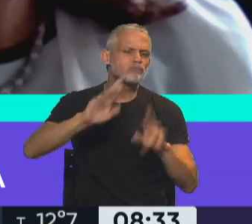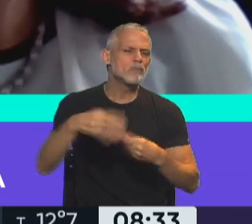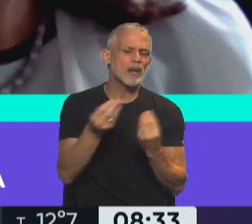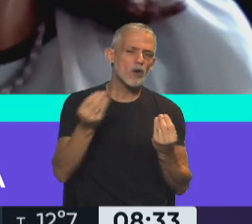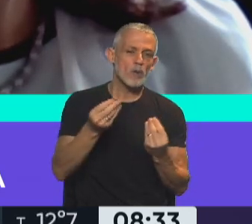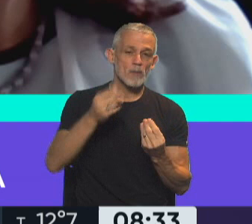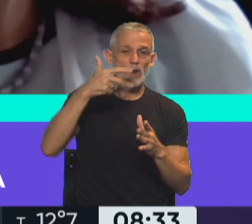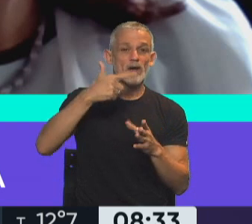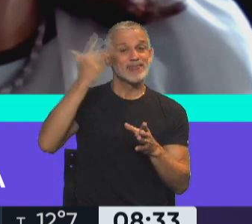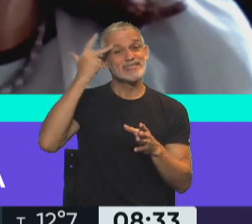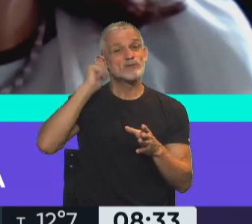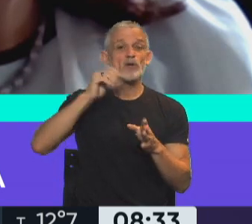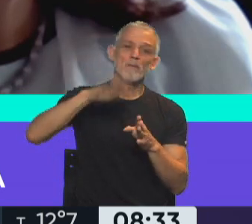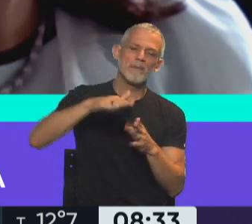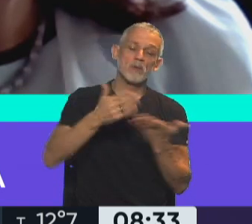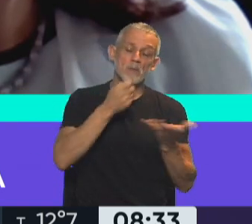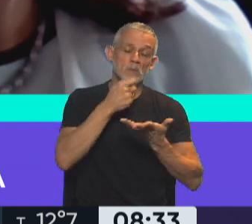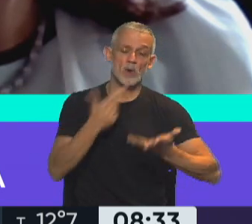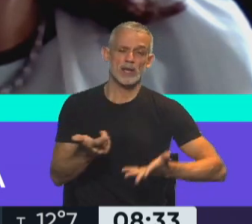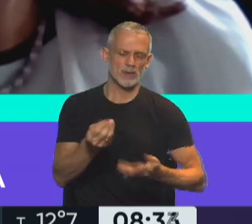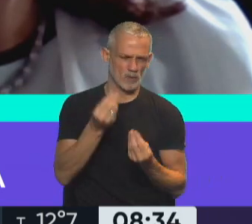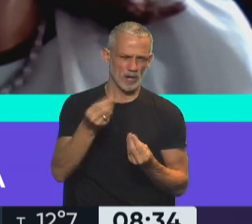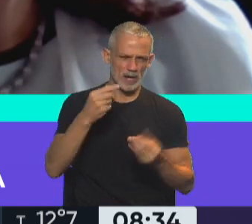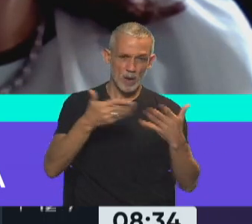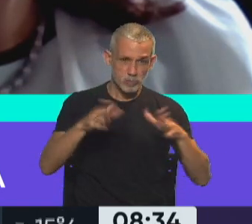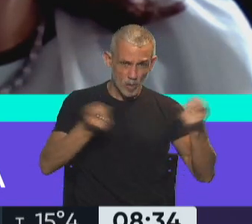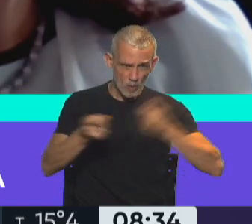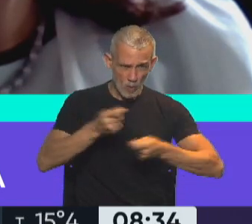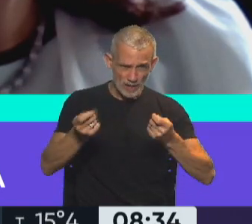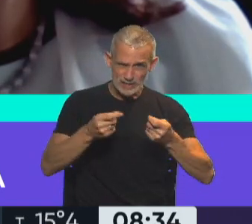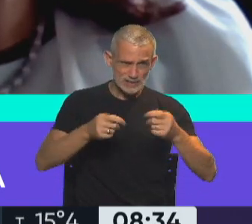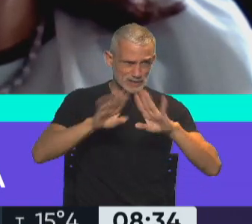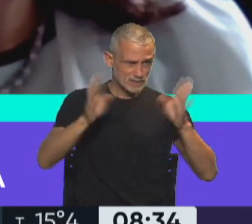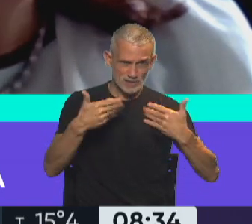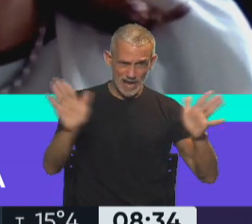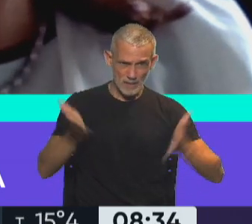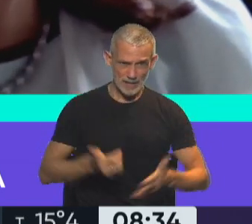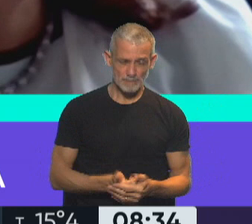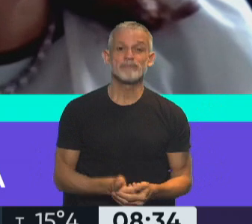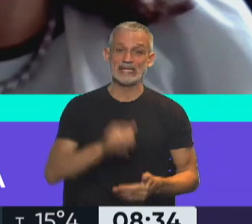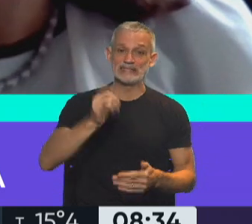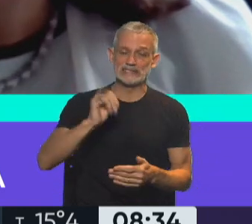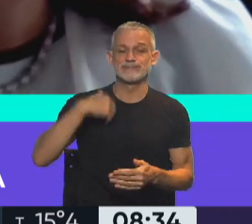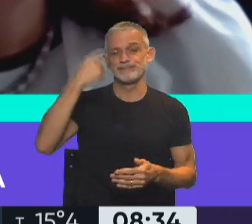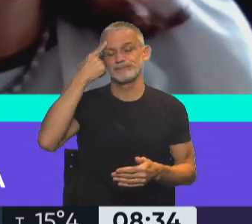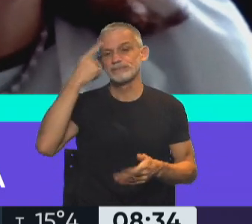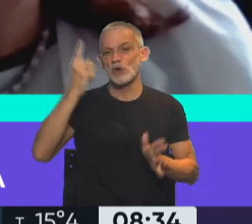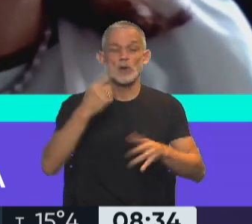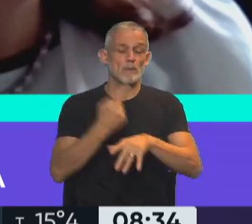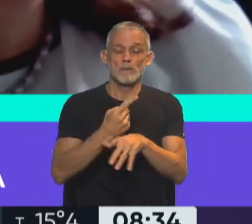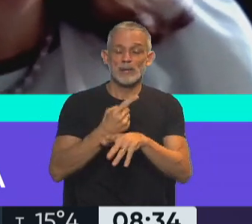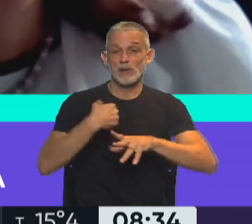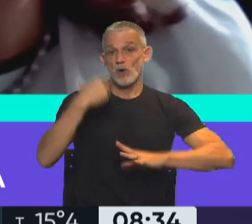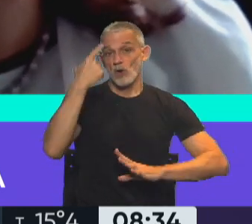los menores de 18? Habida cuenta, por ejemplo, que se abren las discotecas en muy poquitos días. Sí, yo creo, primero de todo,